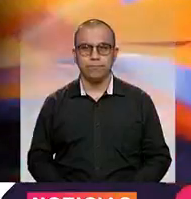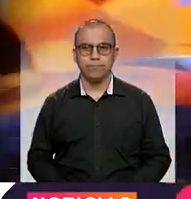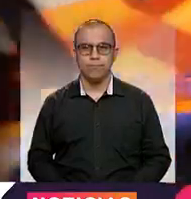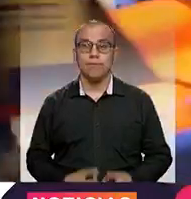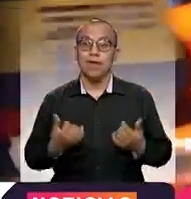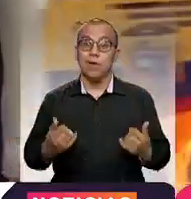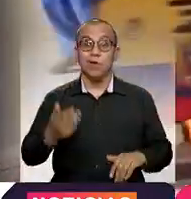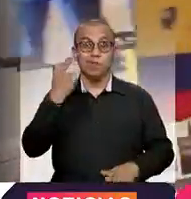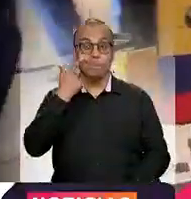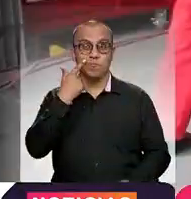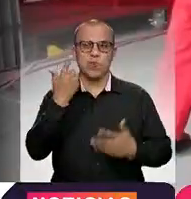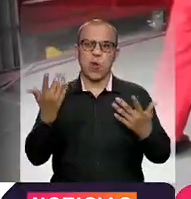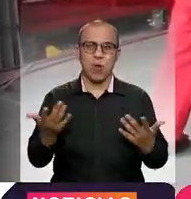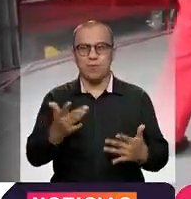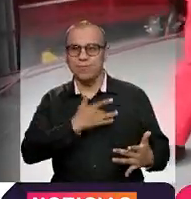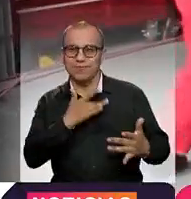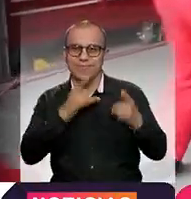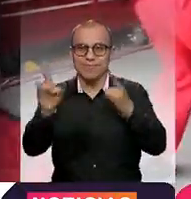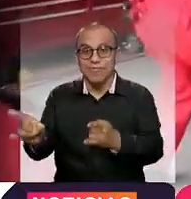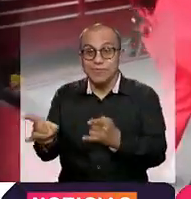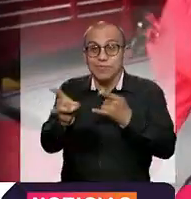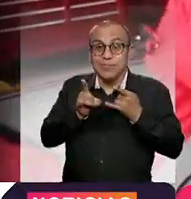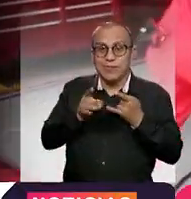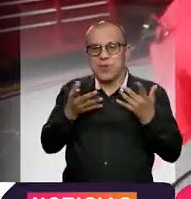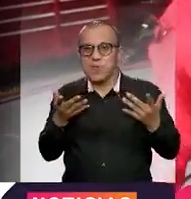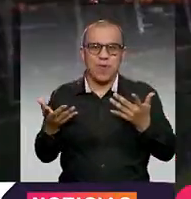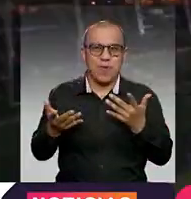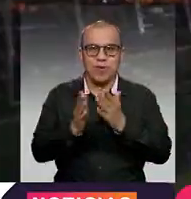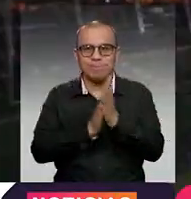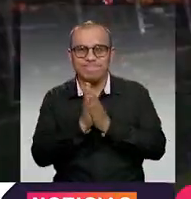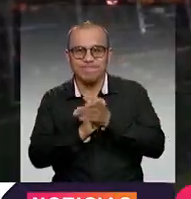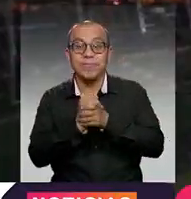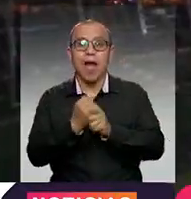Y recuerde que las emociones de las 6 horas de Bogotá usted las